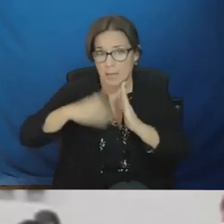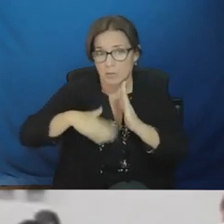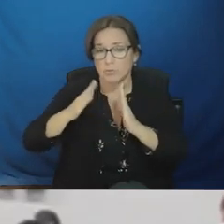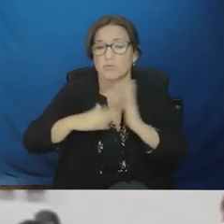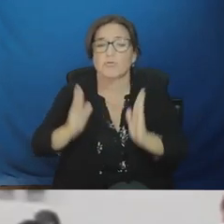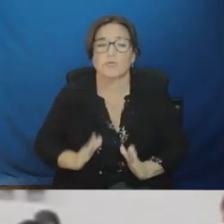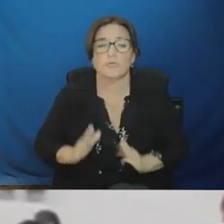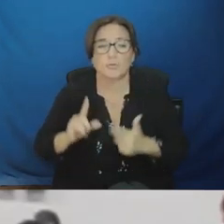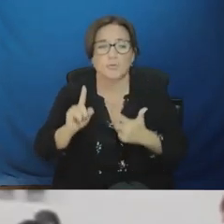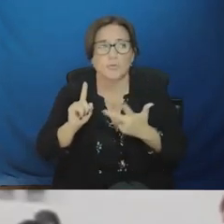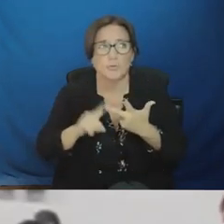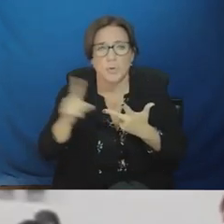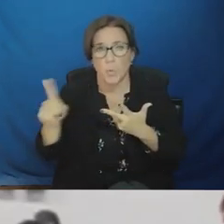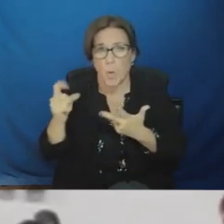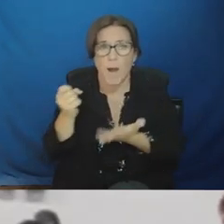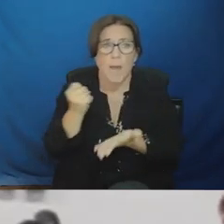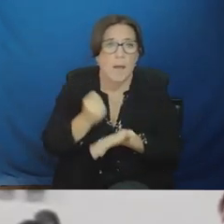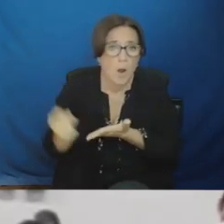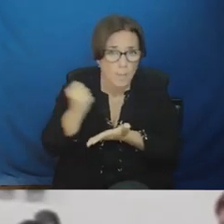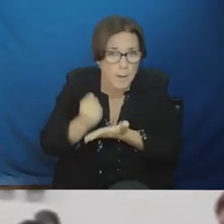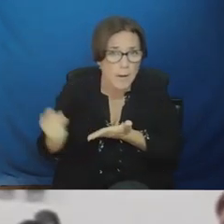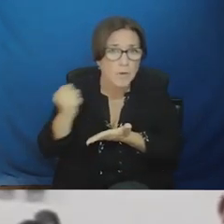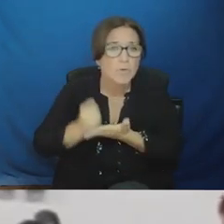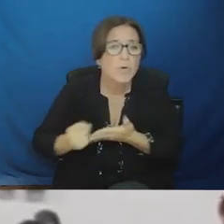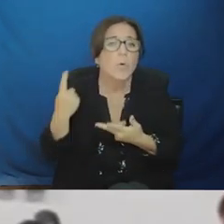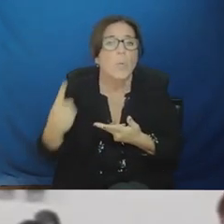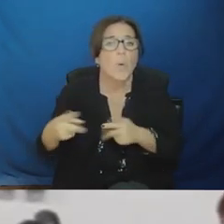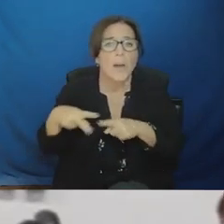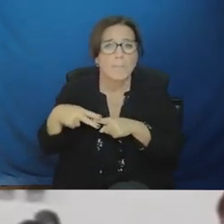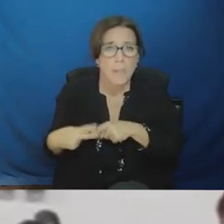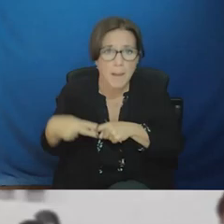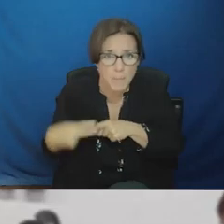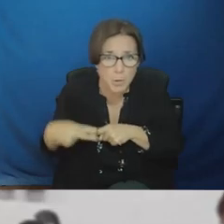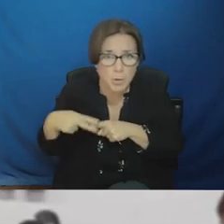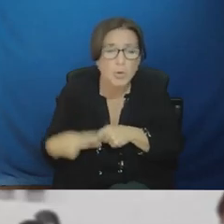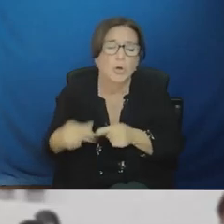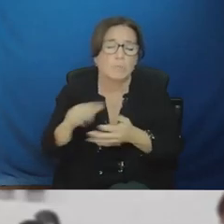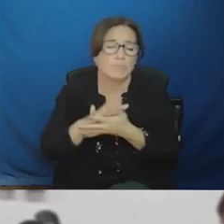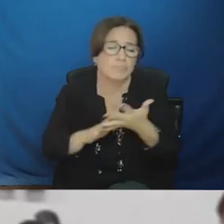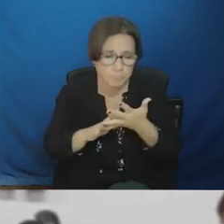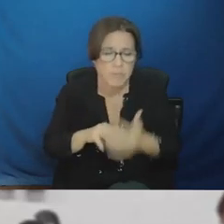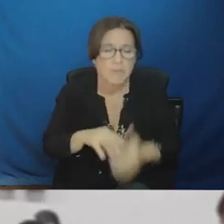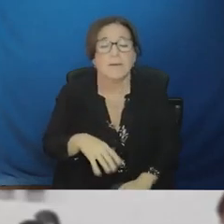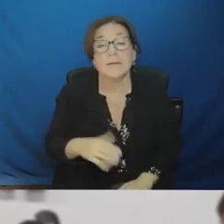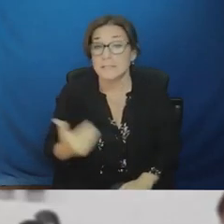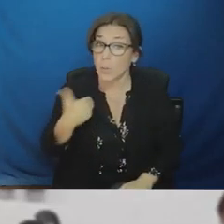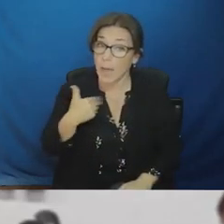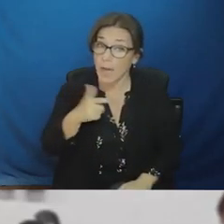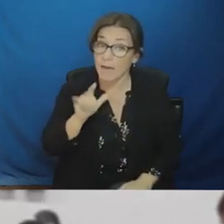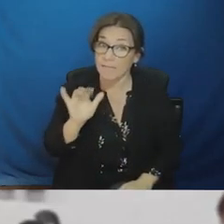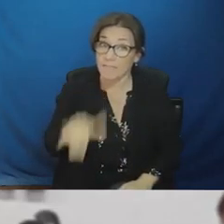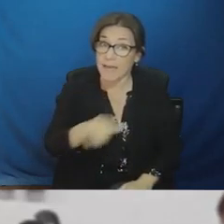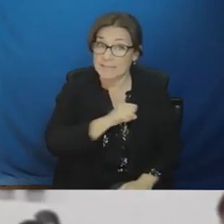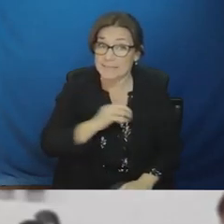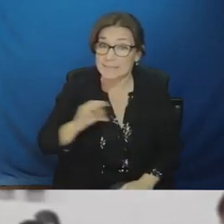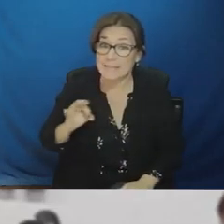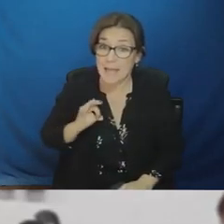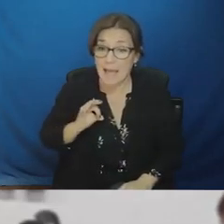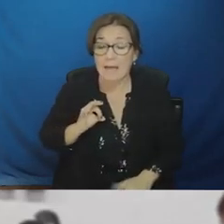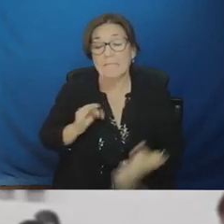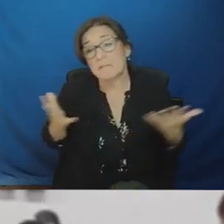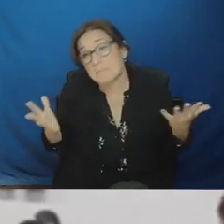seis personas hubo tres pintores creo tres personas pintores un carpintero un plomero